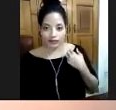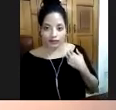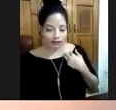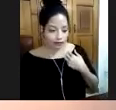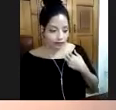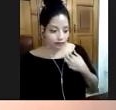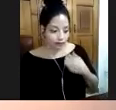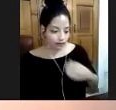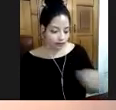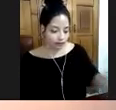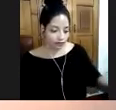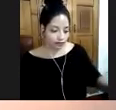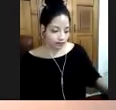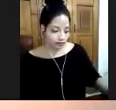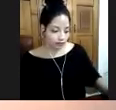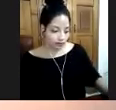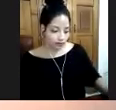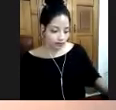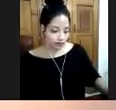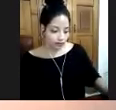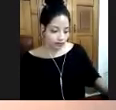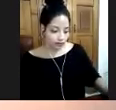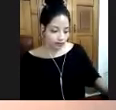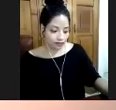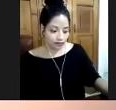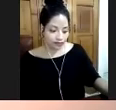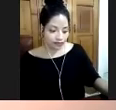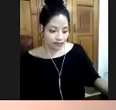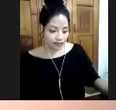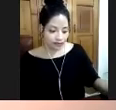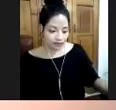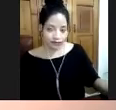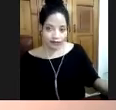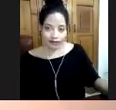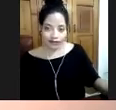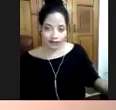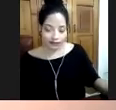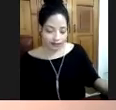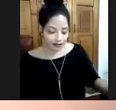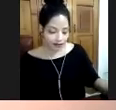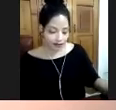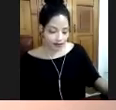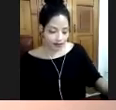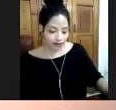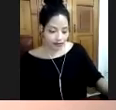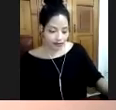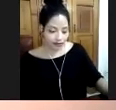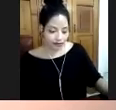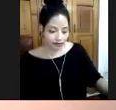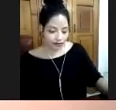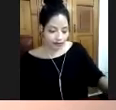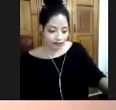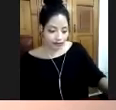como te explico, a veces pareciera que fuera tonto que solo supiera mi nombre, mi edad, el sexo o a qué